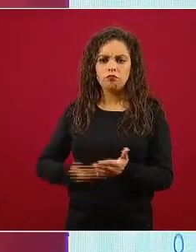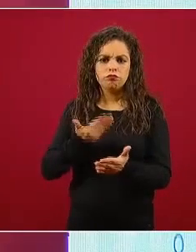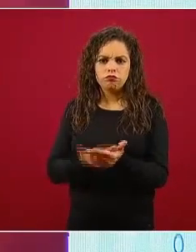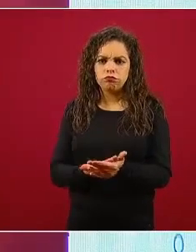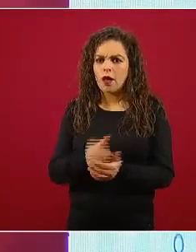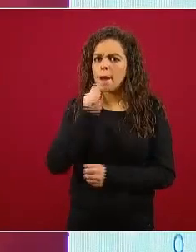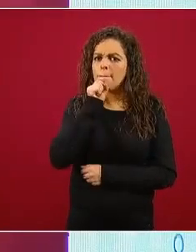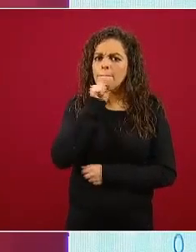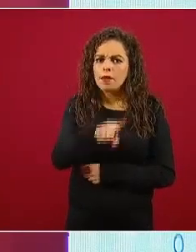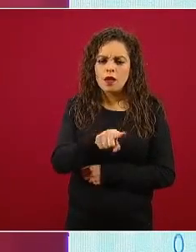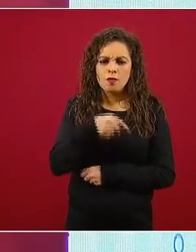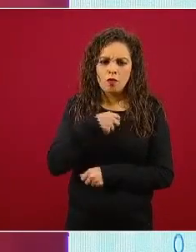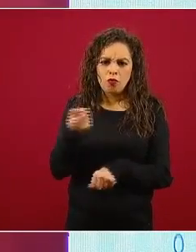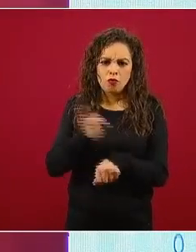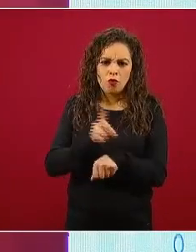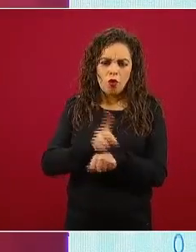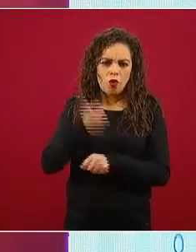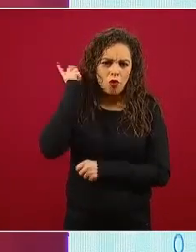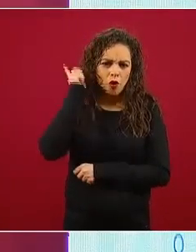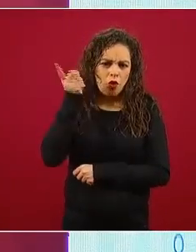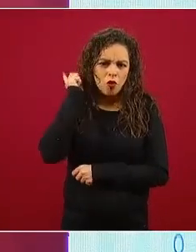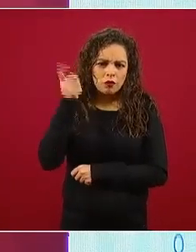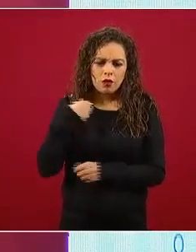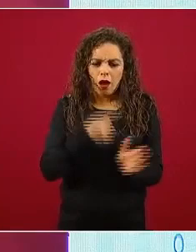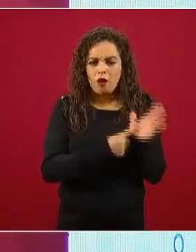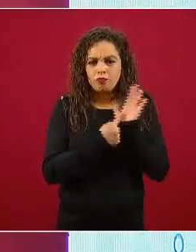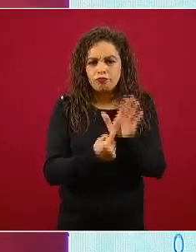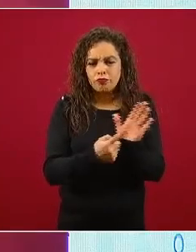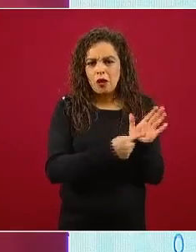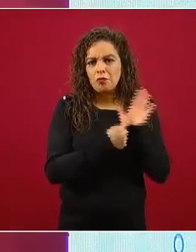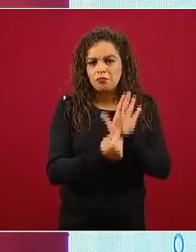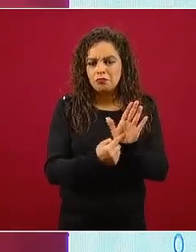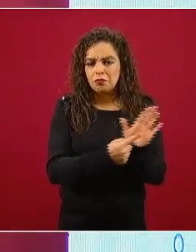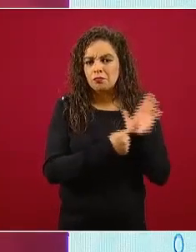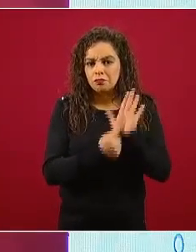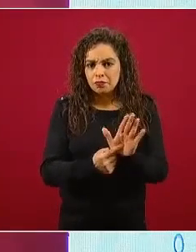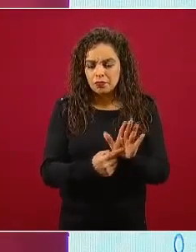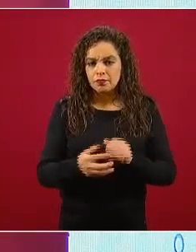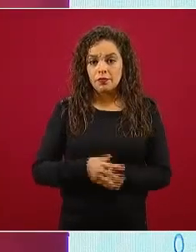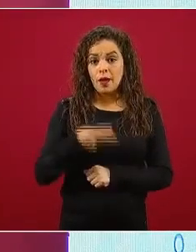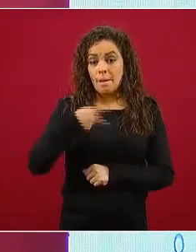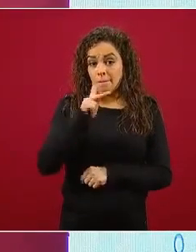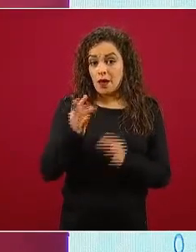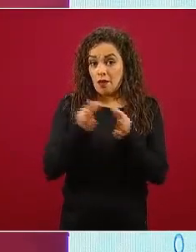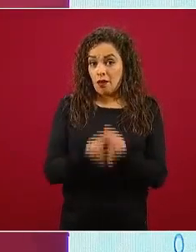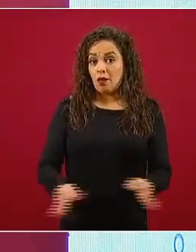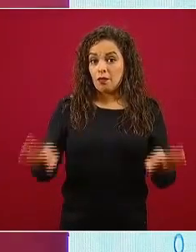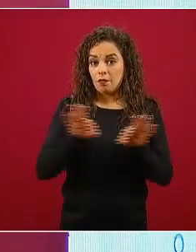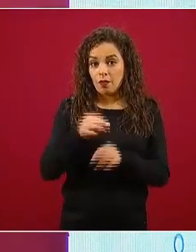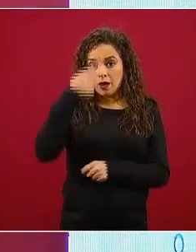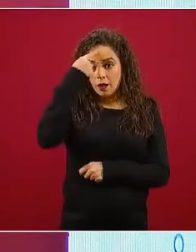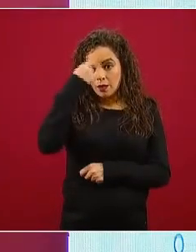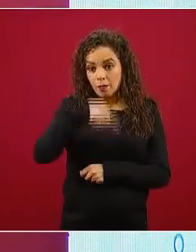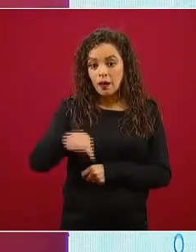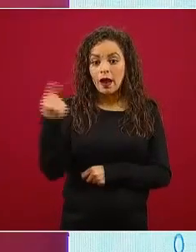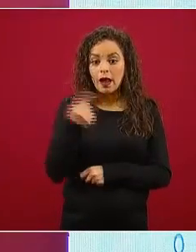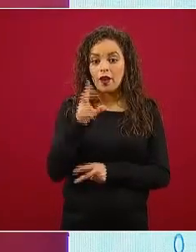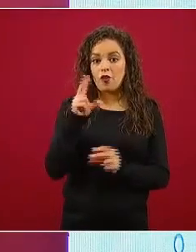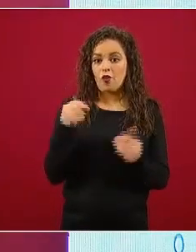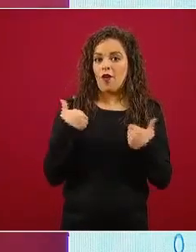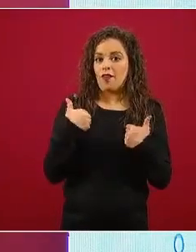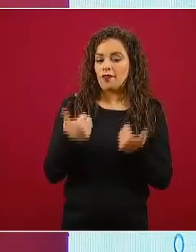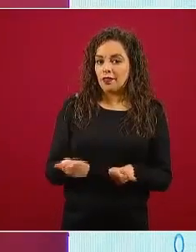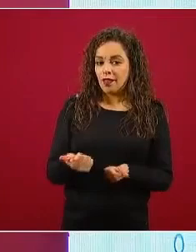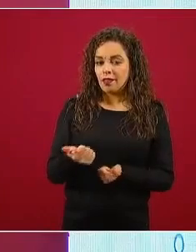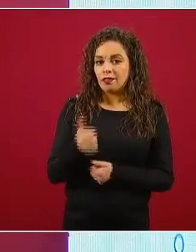días. Sin embargo, es importante para no interpretarlo en el sentido de que ayer fue el día con la